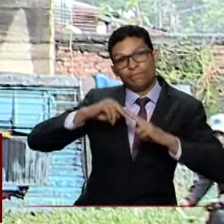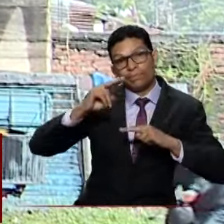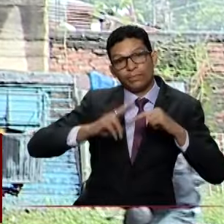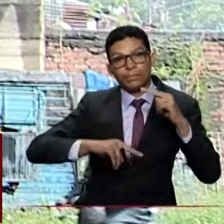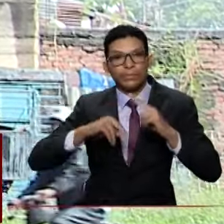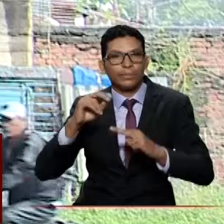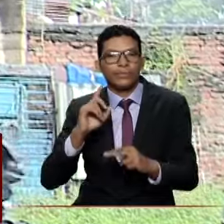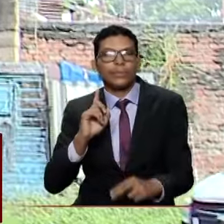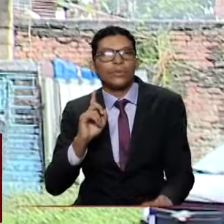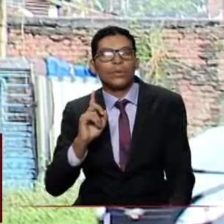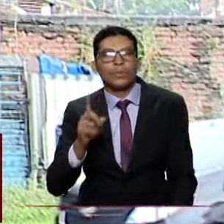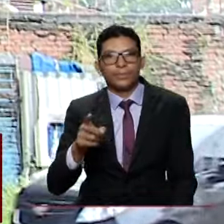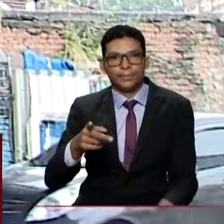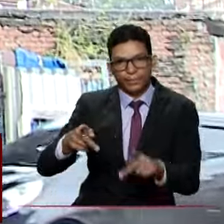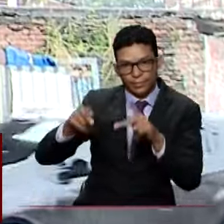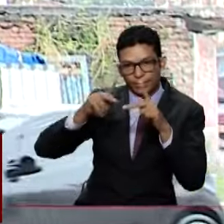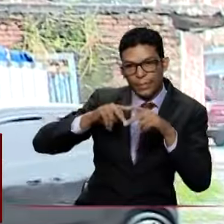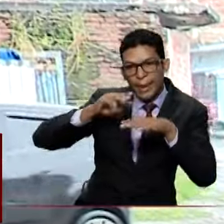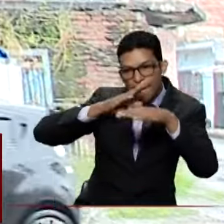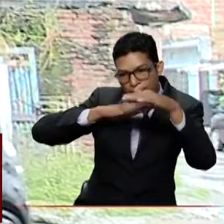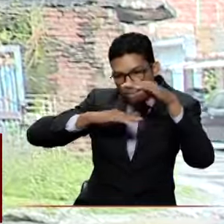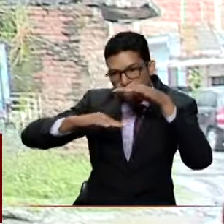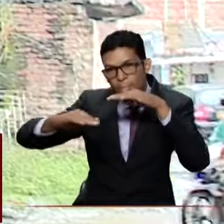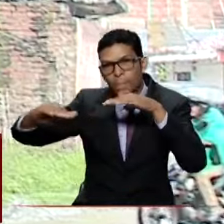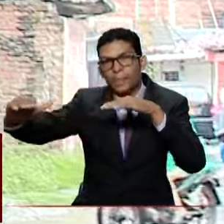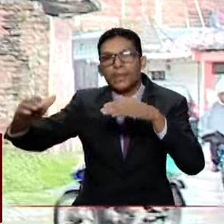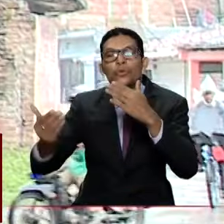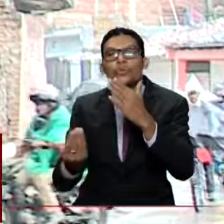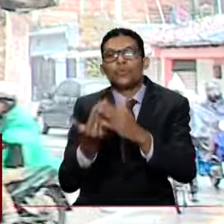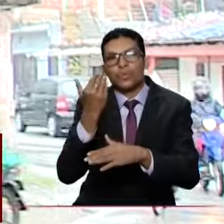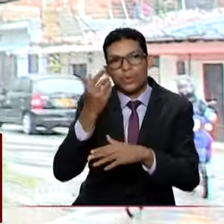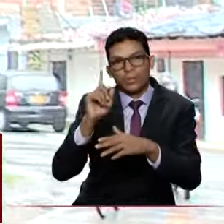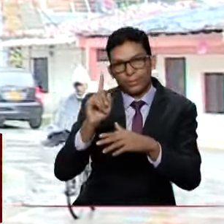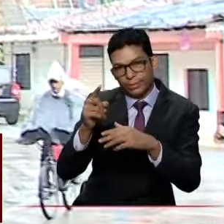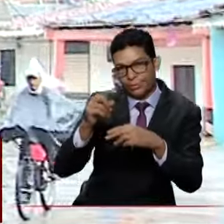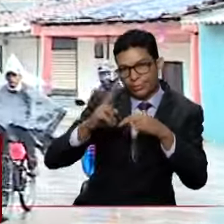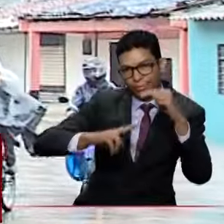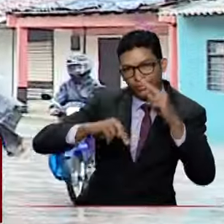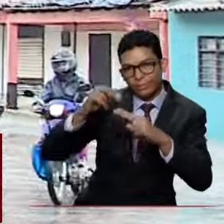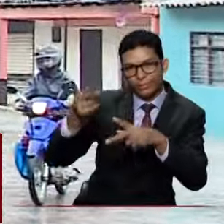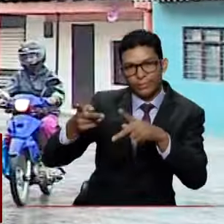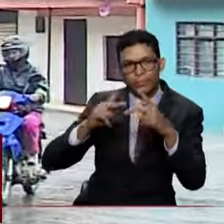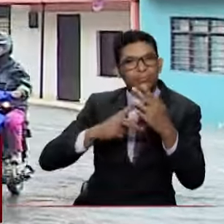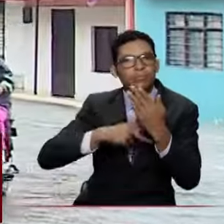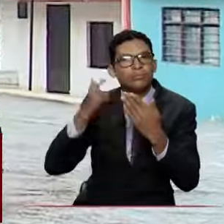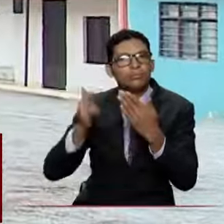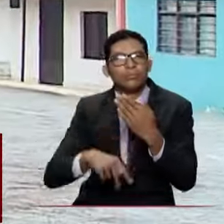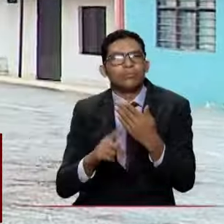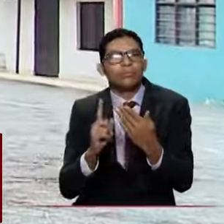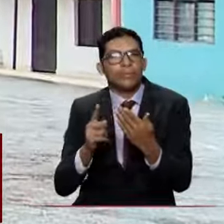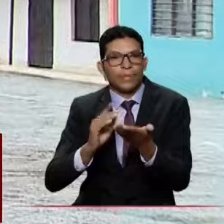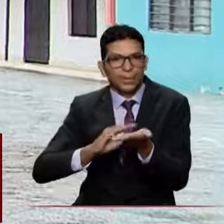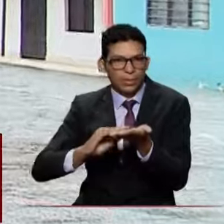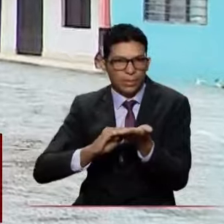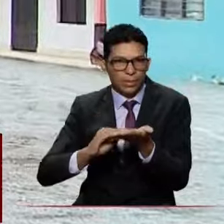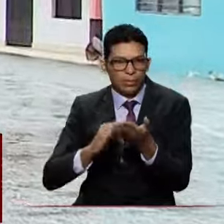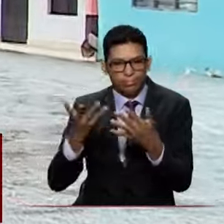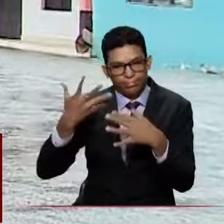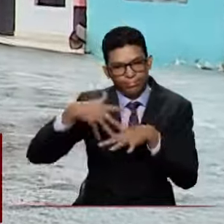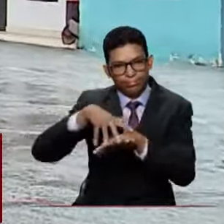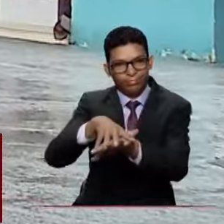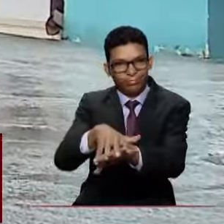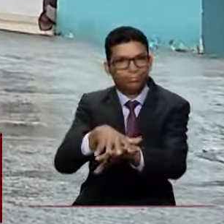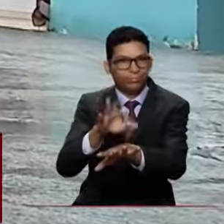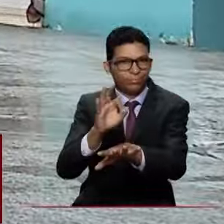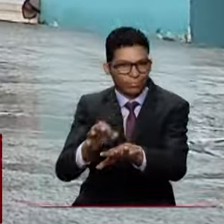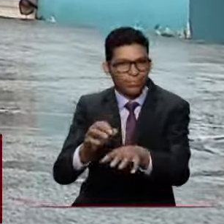del pontón de la parte baja de la nueva infraestructura de este proyecto considerado una solución integral y